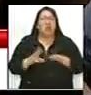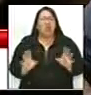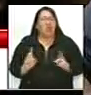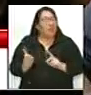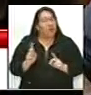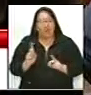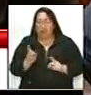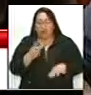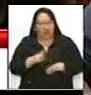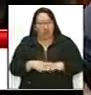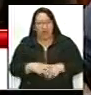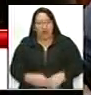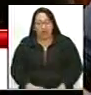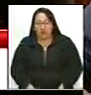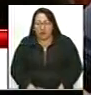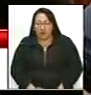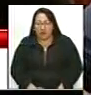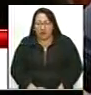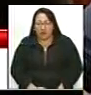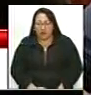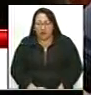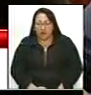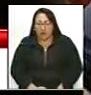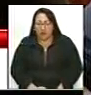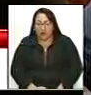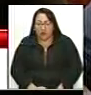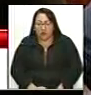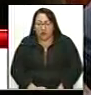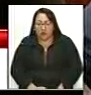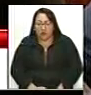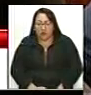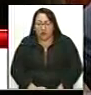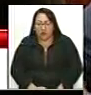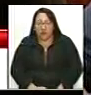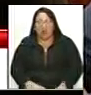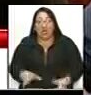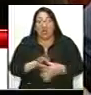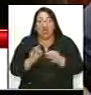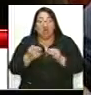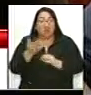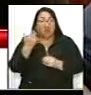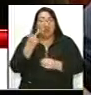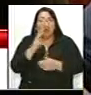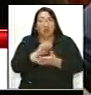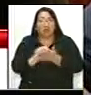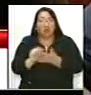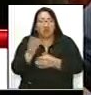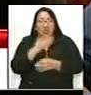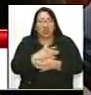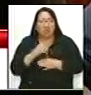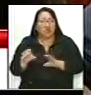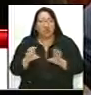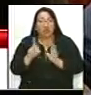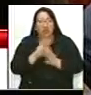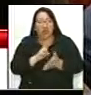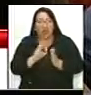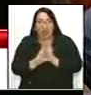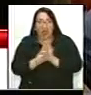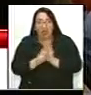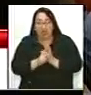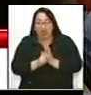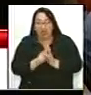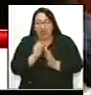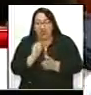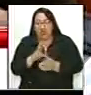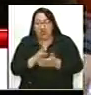algunos congresistas. En la historia, presidente, yo recuerdo bien que a los 2 meses se hizo una ley con el